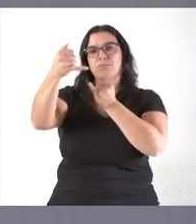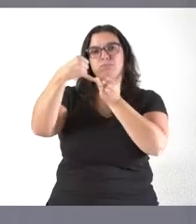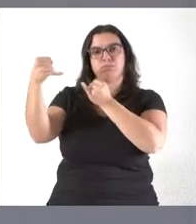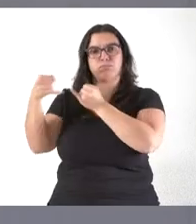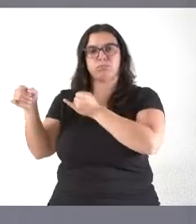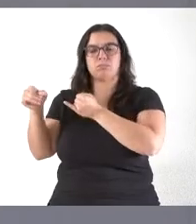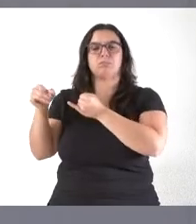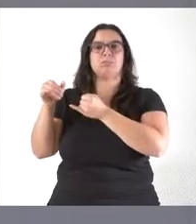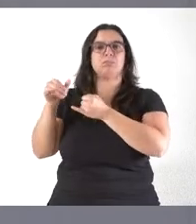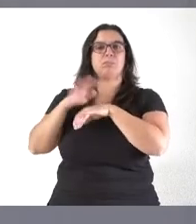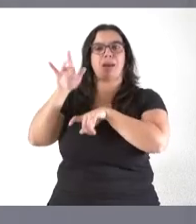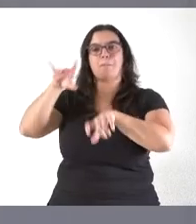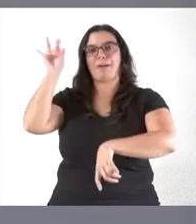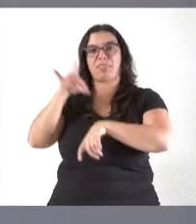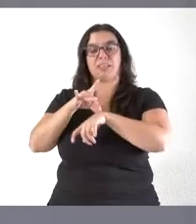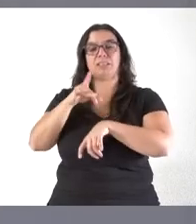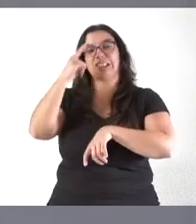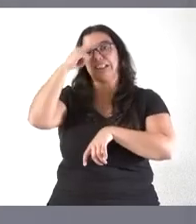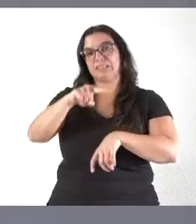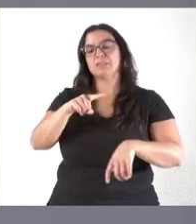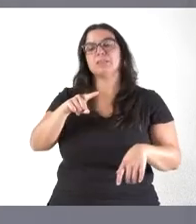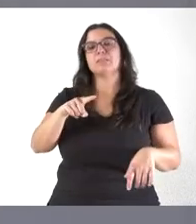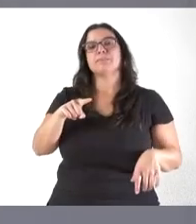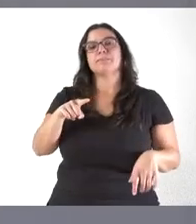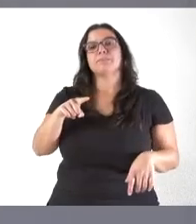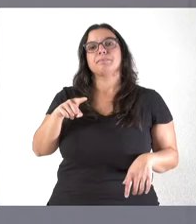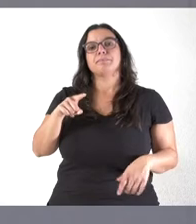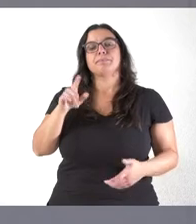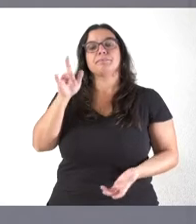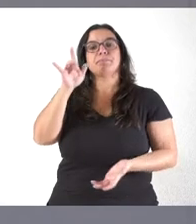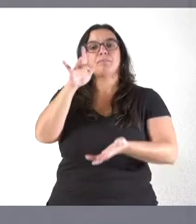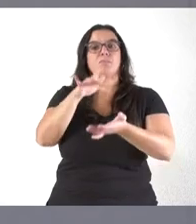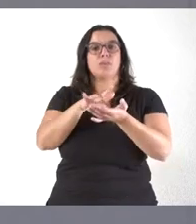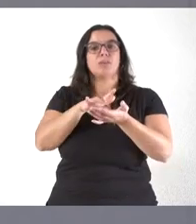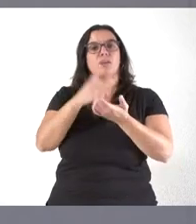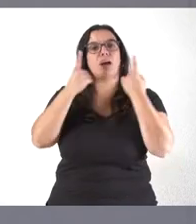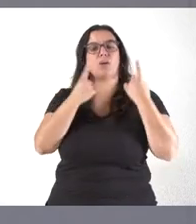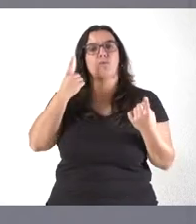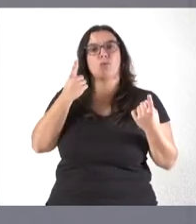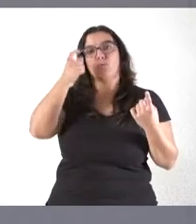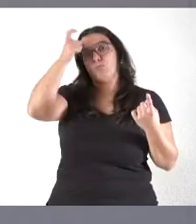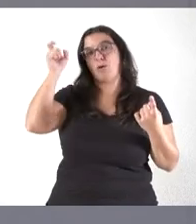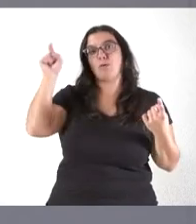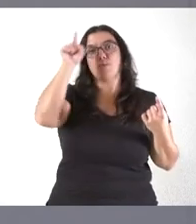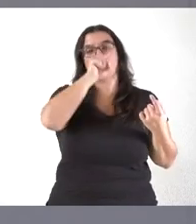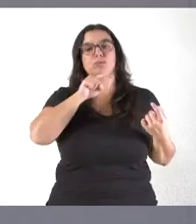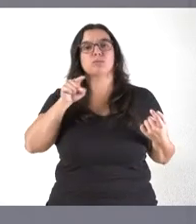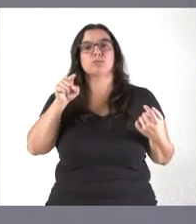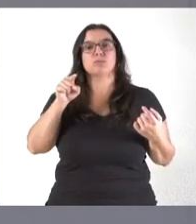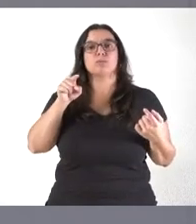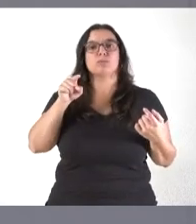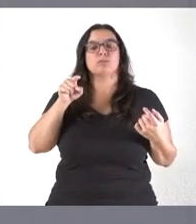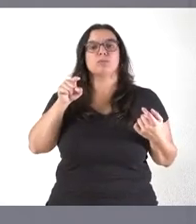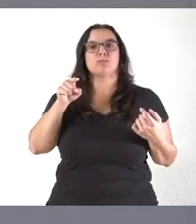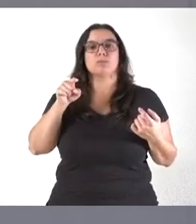sacyl que saben ustedes que tiene además de forma localidades su actuación en el mundo